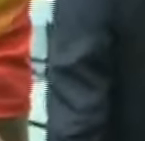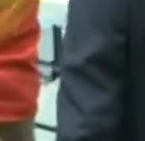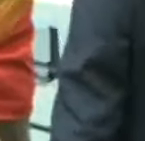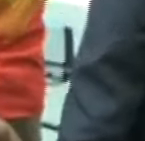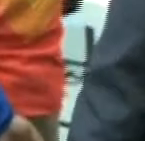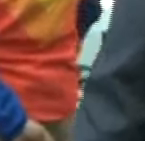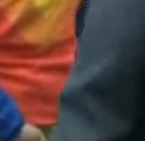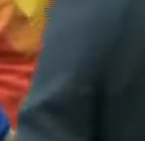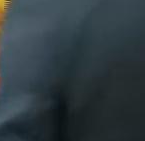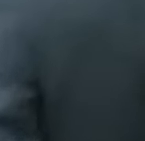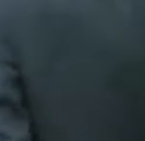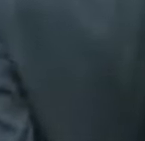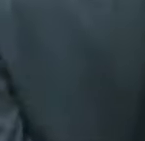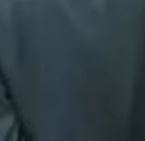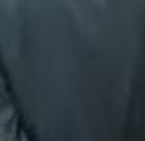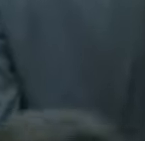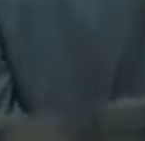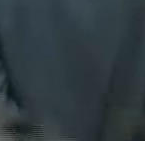¡Opa!